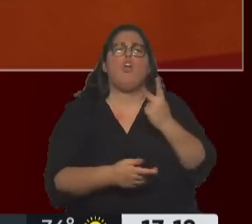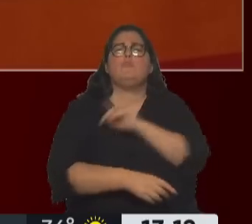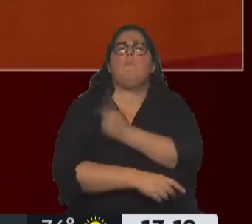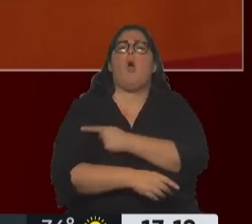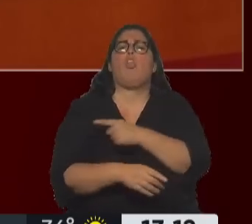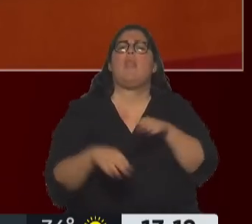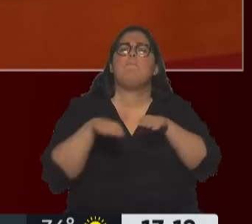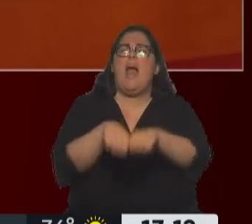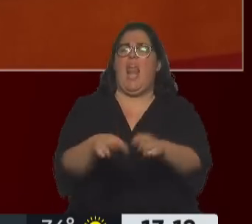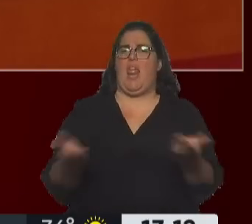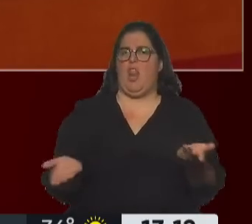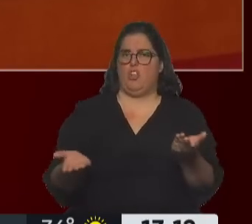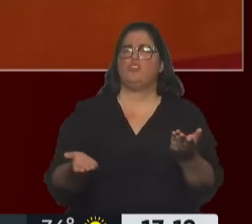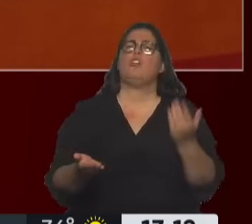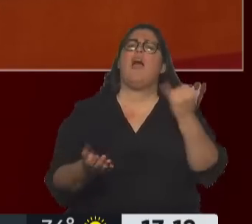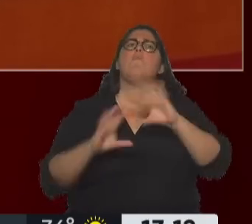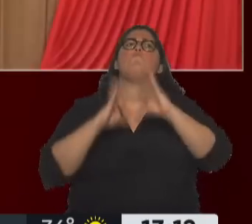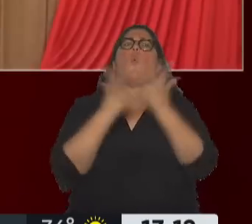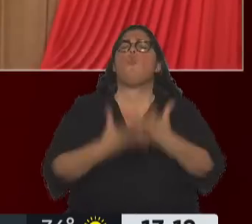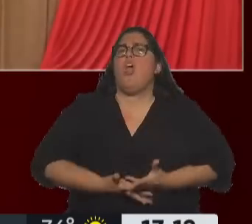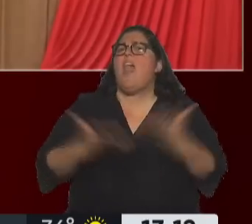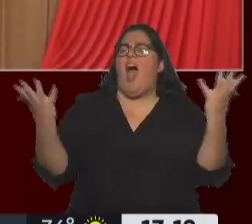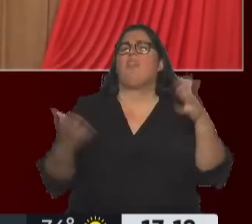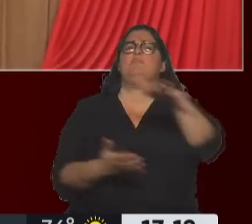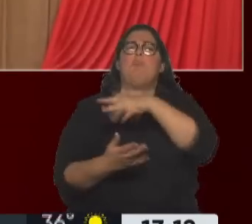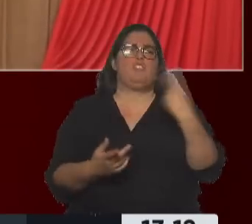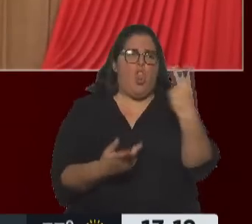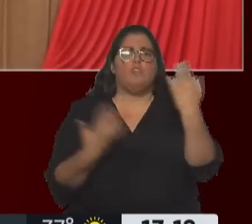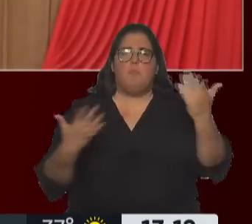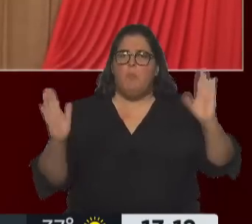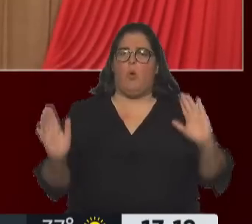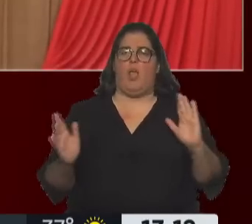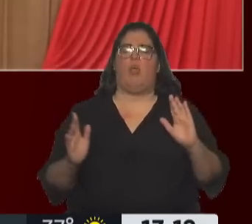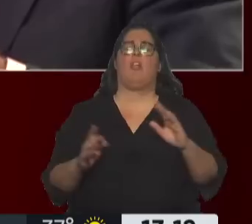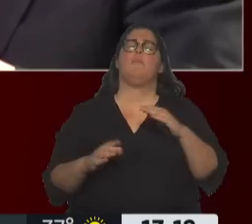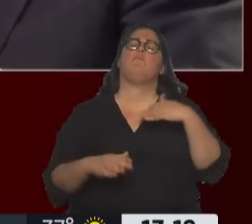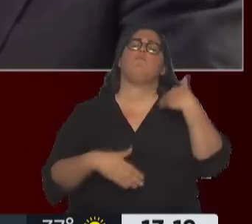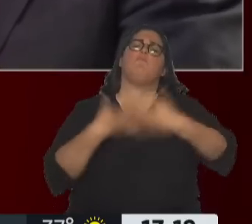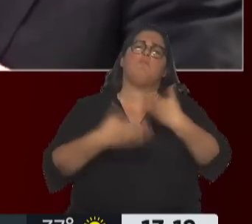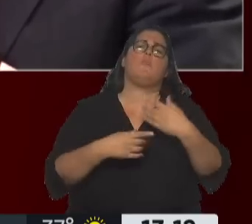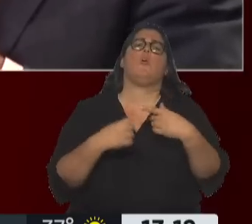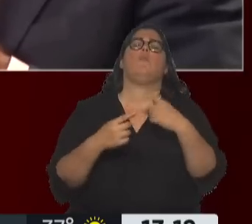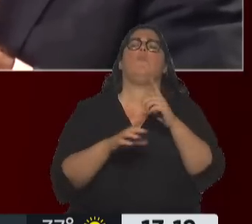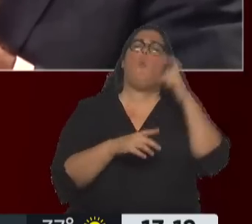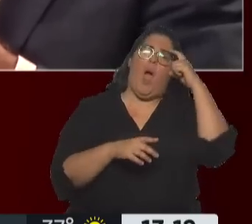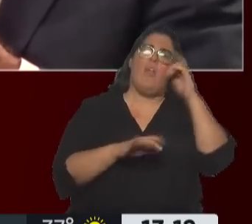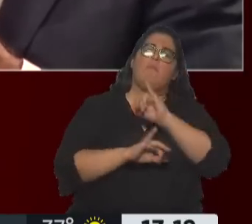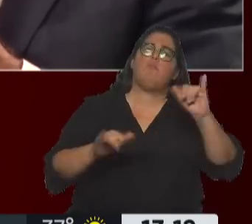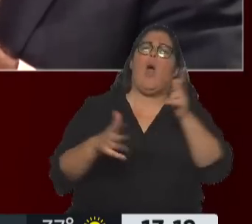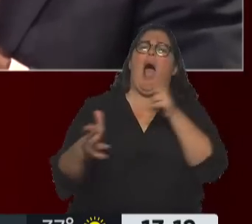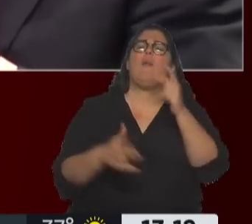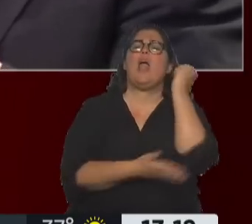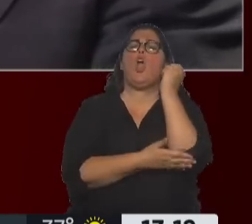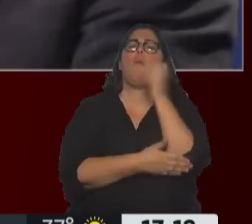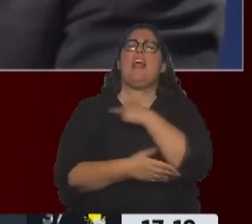paralelos, hay mucho espacio en el mundo. Bueno, y después siguieron los cruces. Joe Biden habló de la economía china, dijo que le